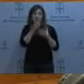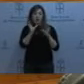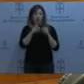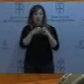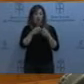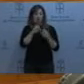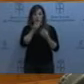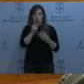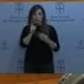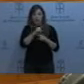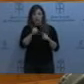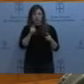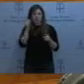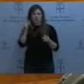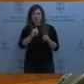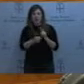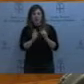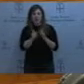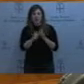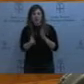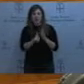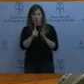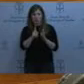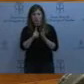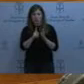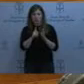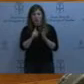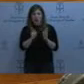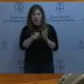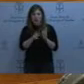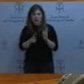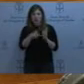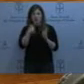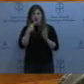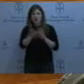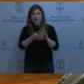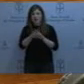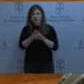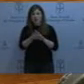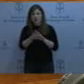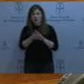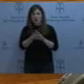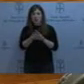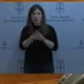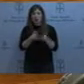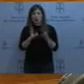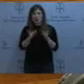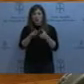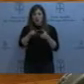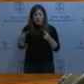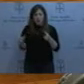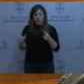plantear, ni cambiar el artículo 1, en el apartado 2, donde se habla de la soberanía del pueblo, es decir, de los ciudadanos